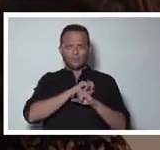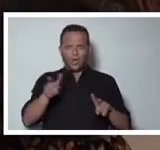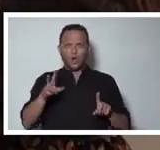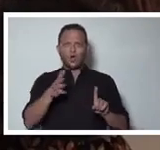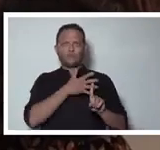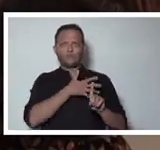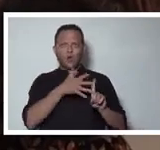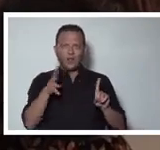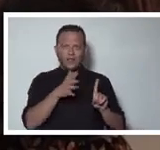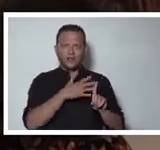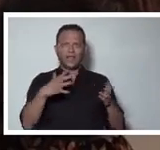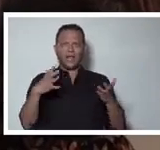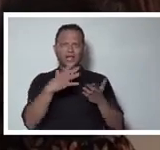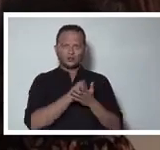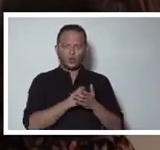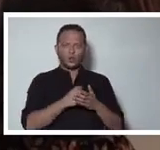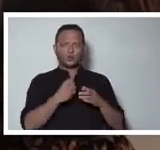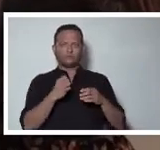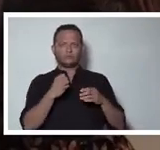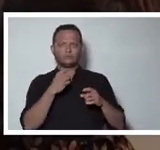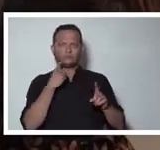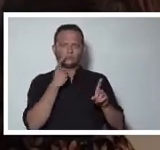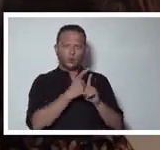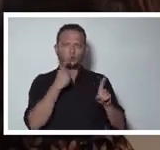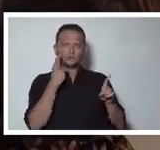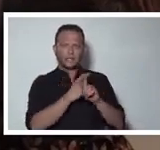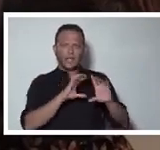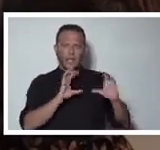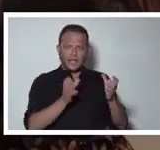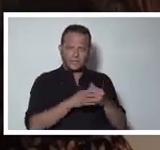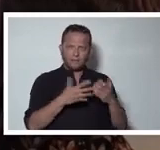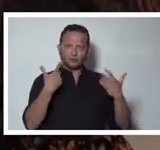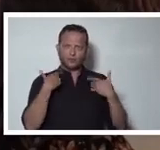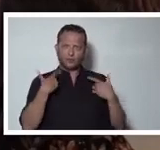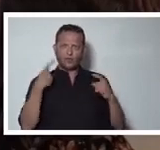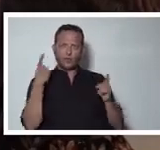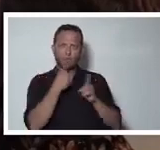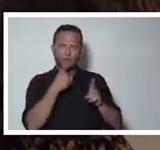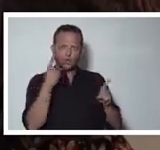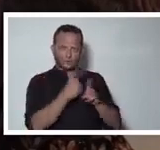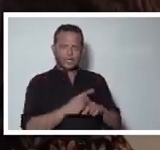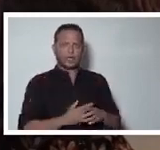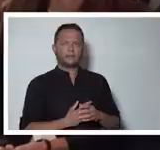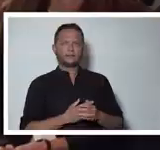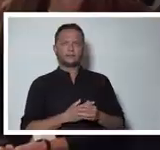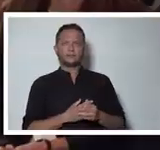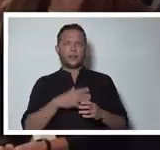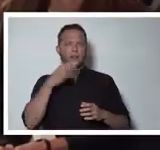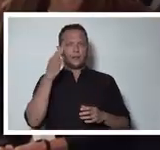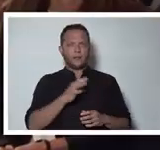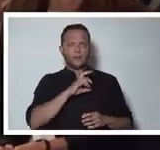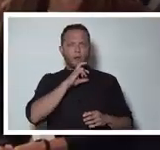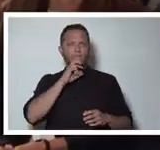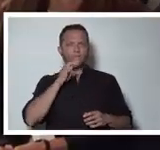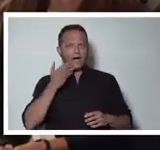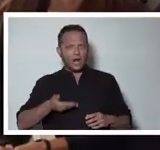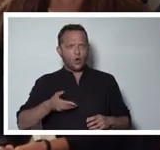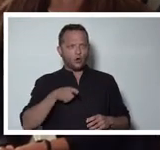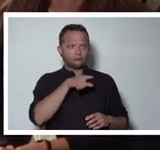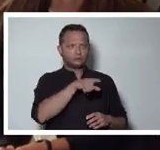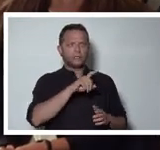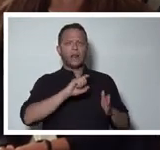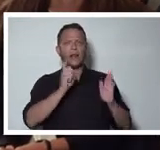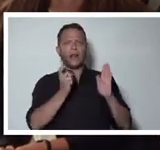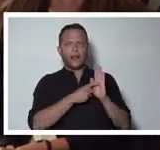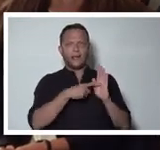violencia de todo tipo que ella y su equipo ha sufrido creo que hemos de poner en valor no solo las